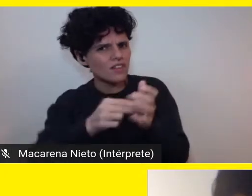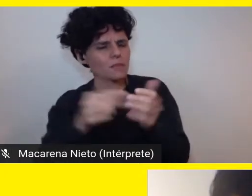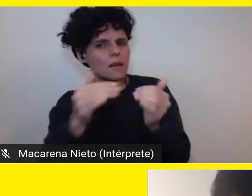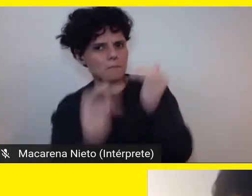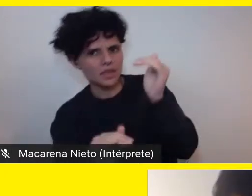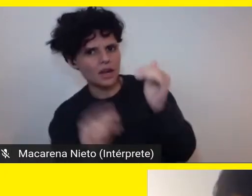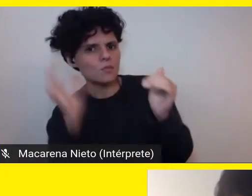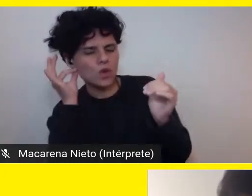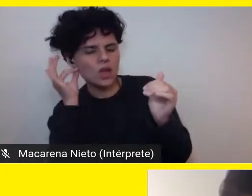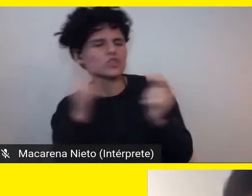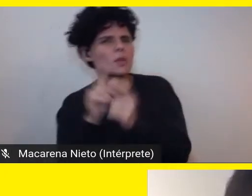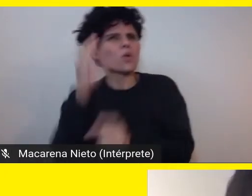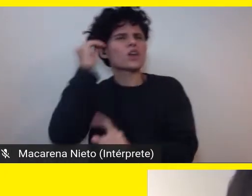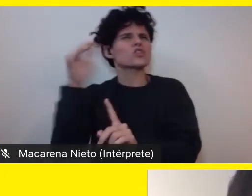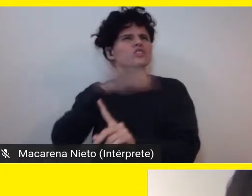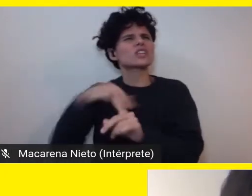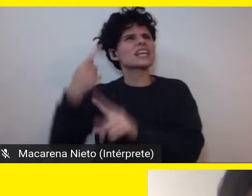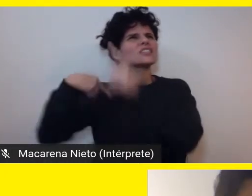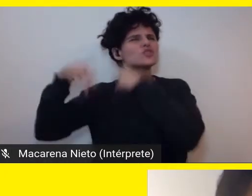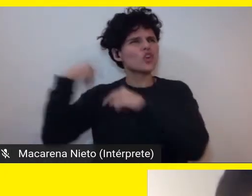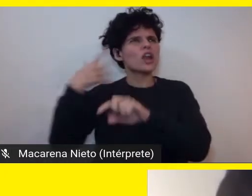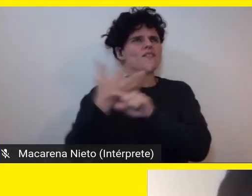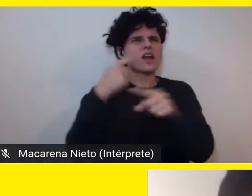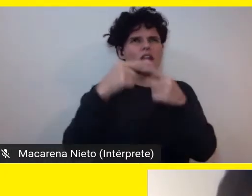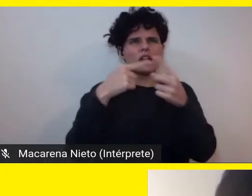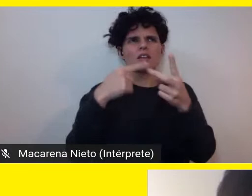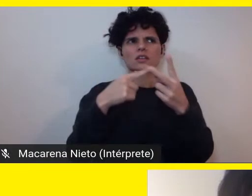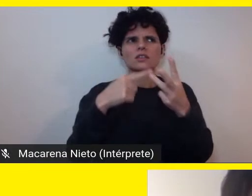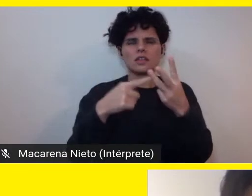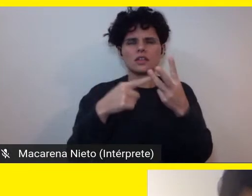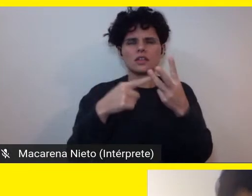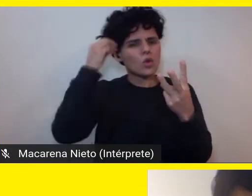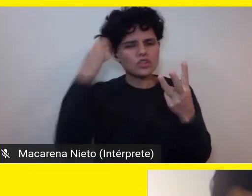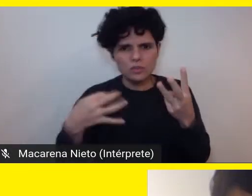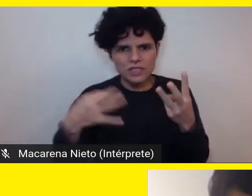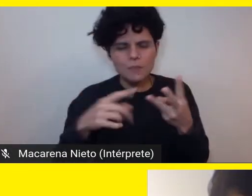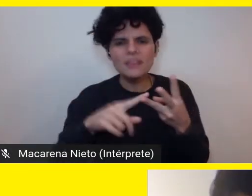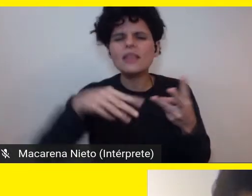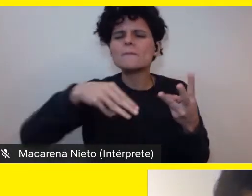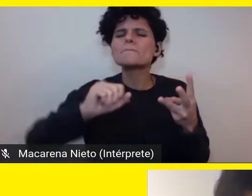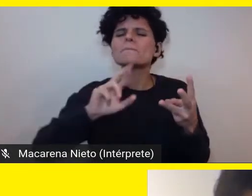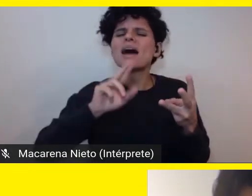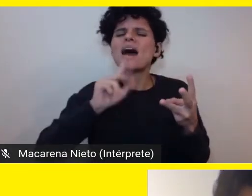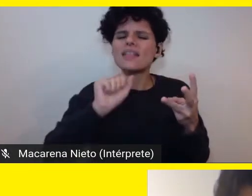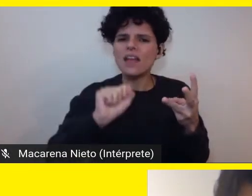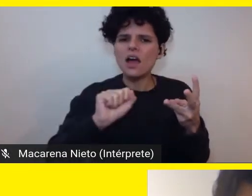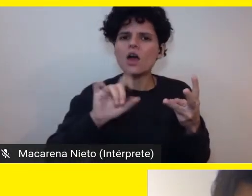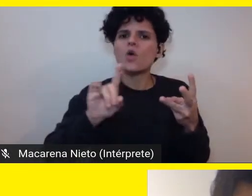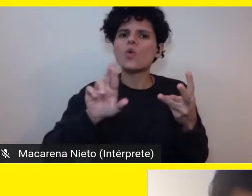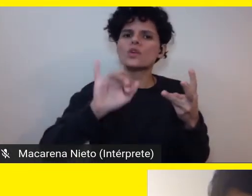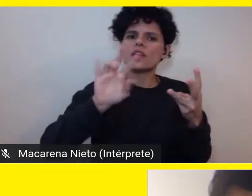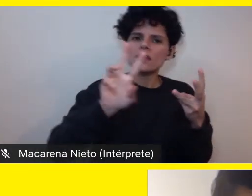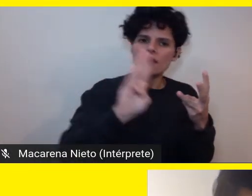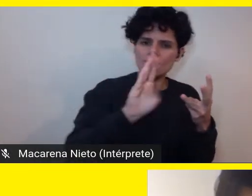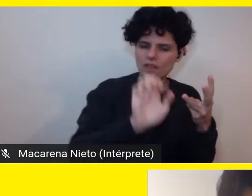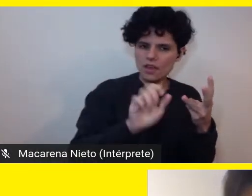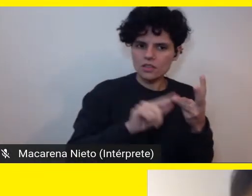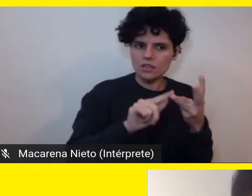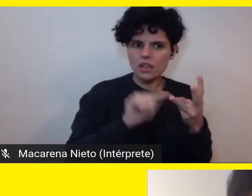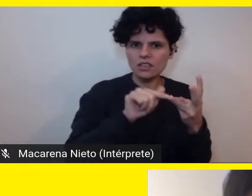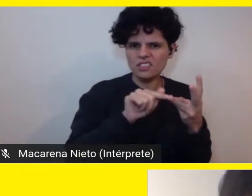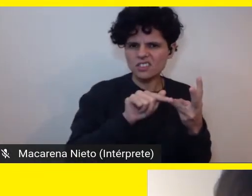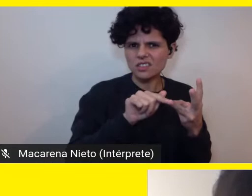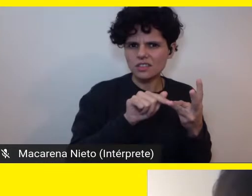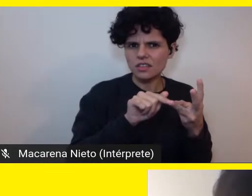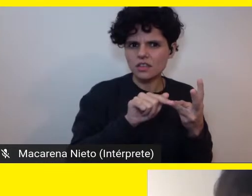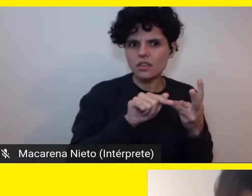Pereira, de Marta Ugarte Román, de Bárbara Uribe, me recuerdo particularmente que fue un trabajo que realizó específicamente Paulina del